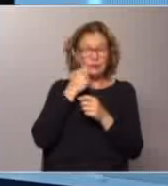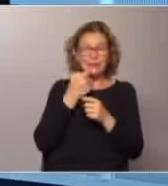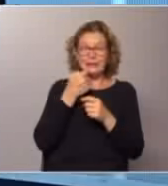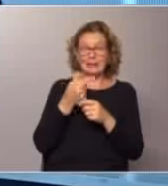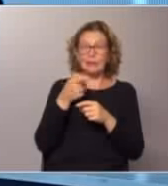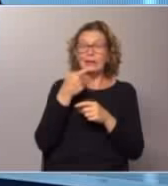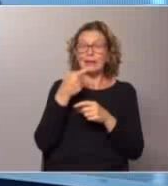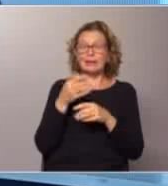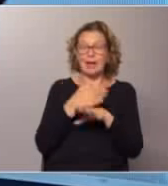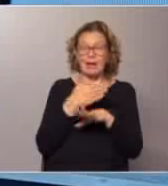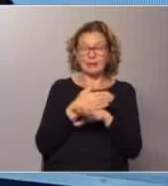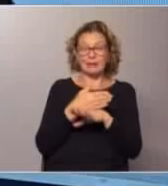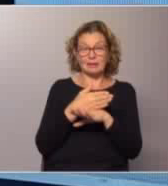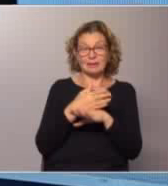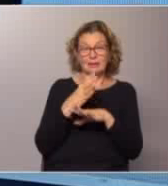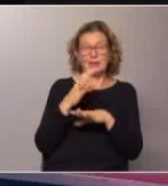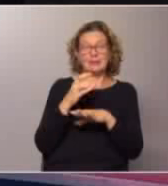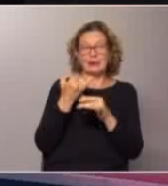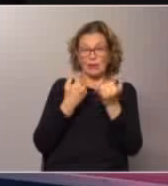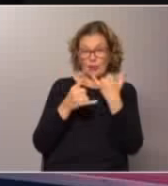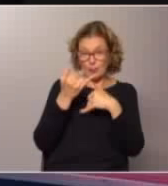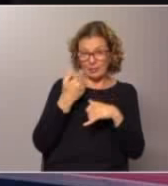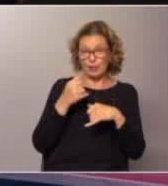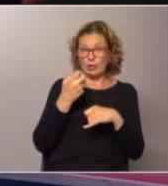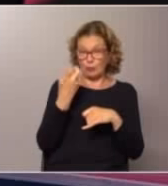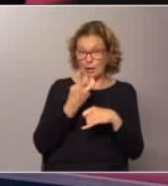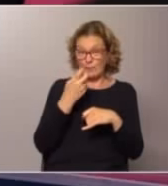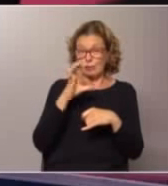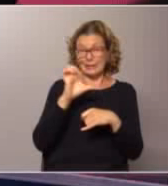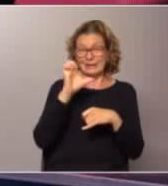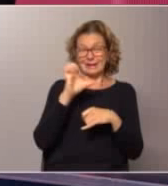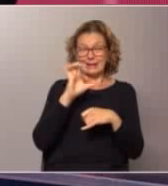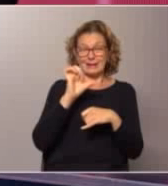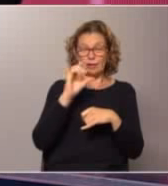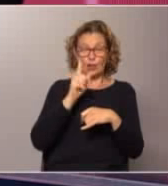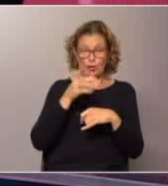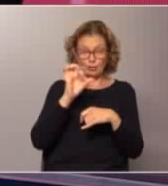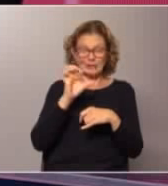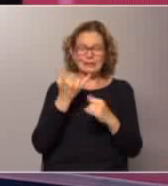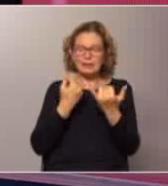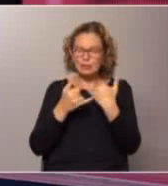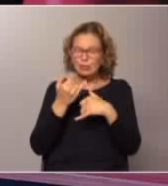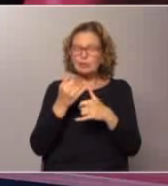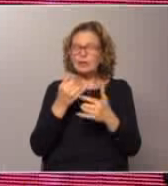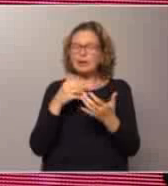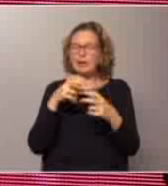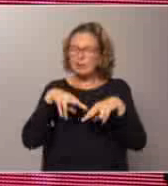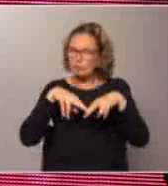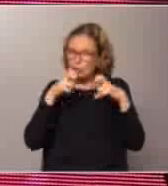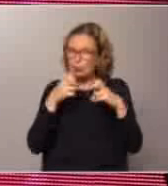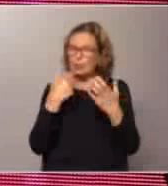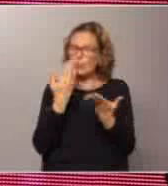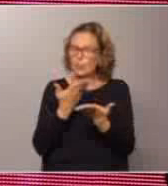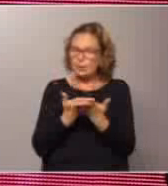comentabas de los ecos de la información que buscamos es que este estudio que muestra que es